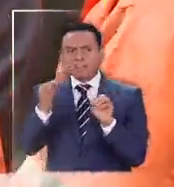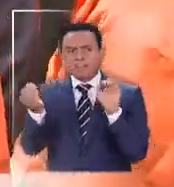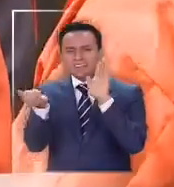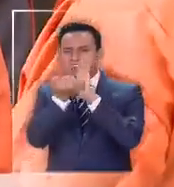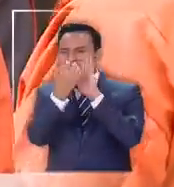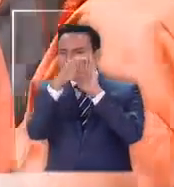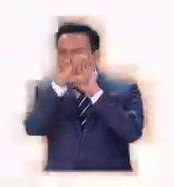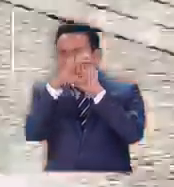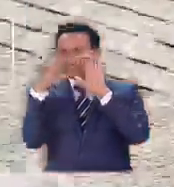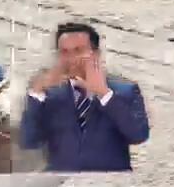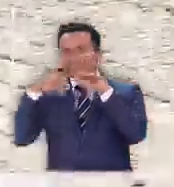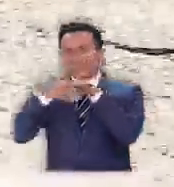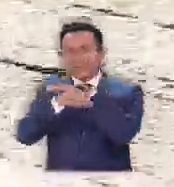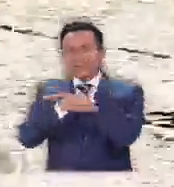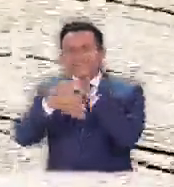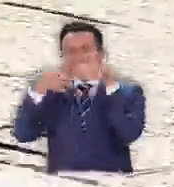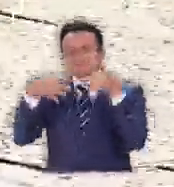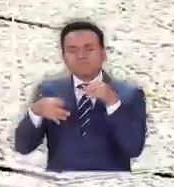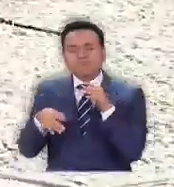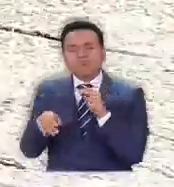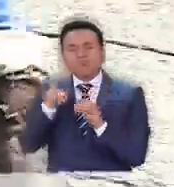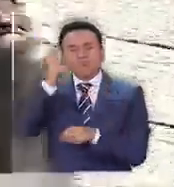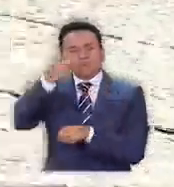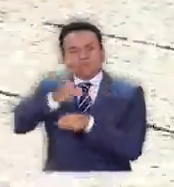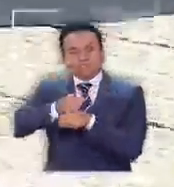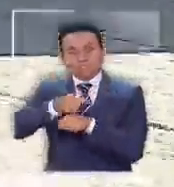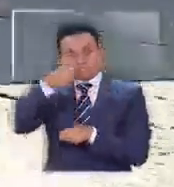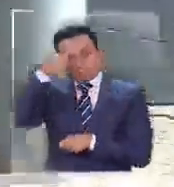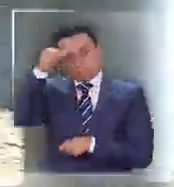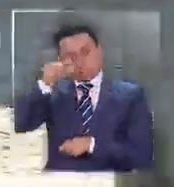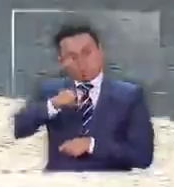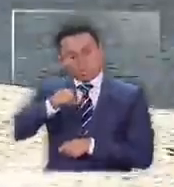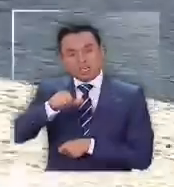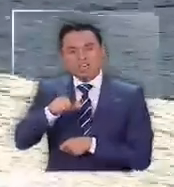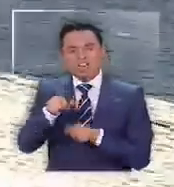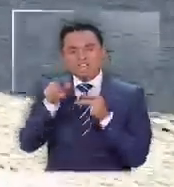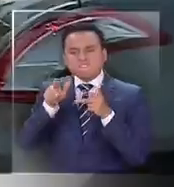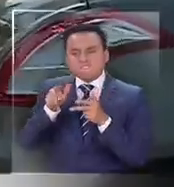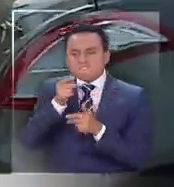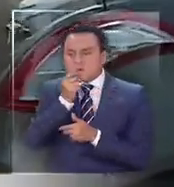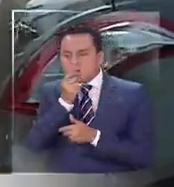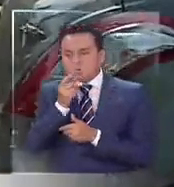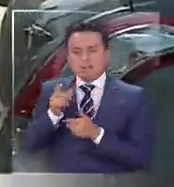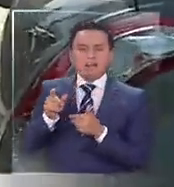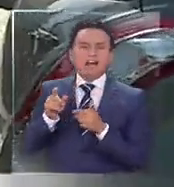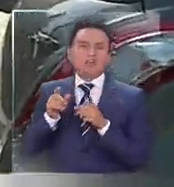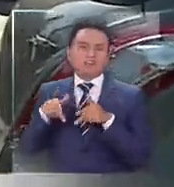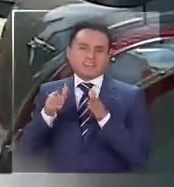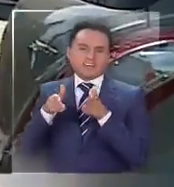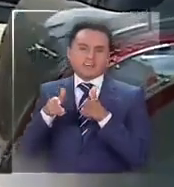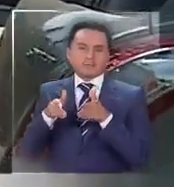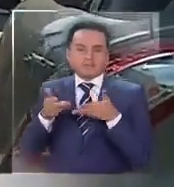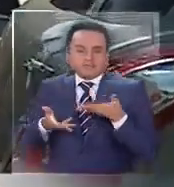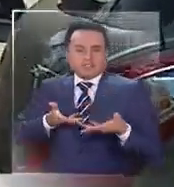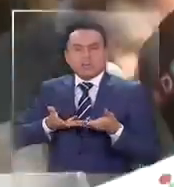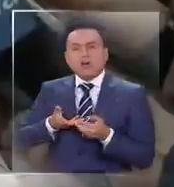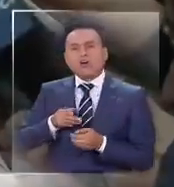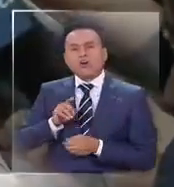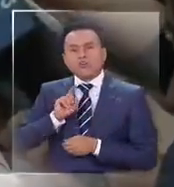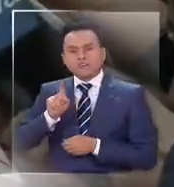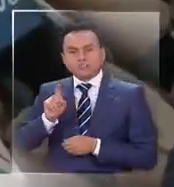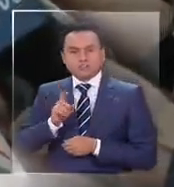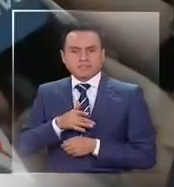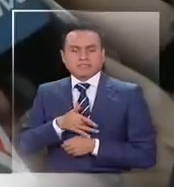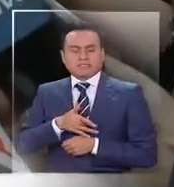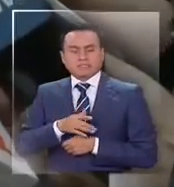señalética, que marca la entrada en vigencia de una ordenanza que sanciona el acoso callejero y las manifestaciones ofensivas.